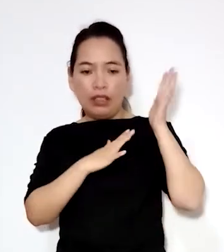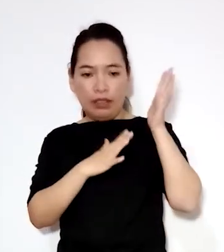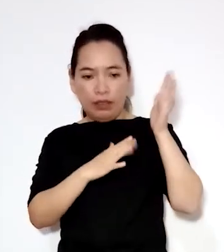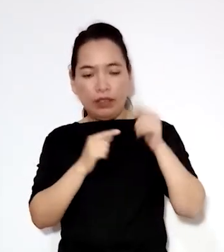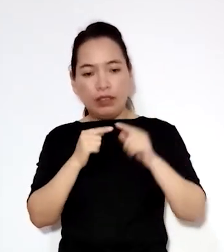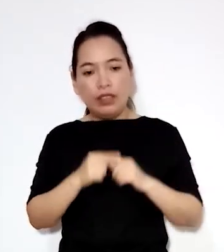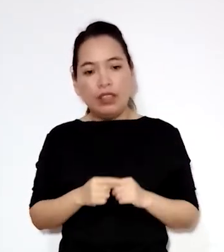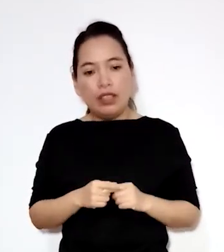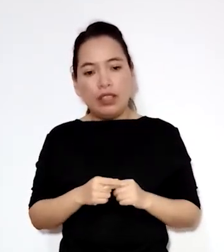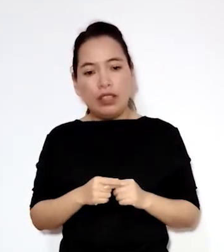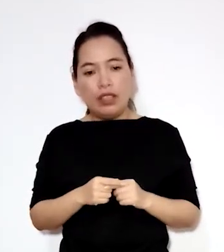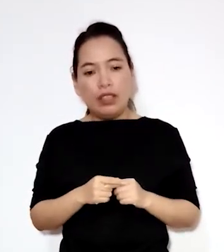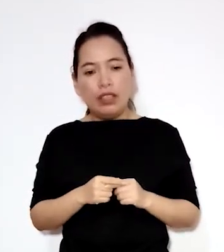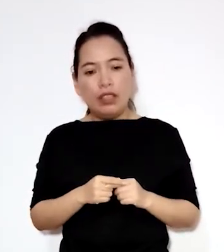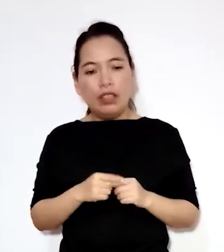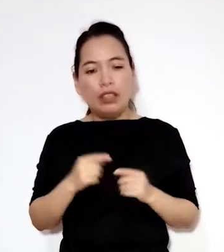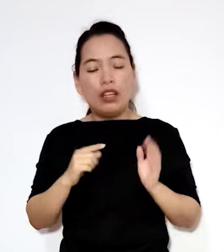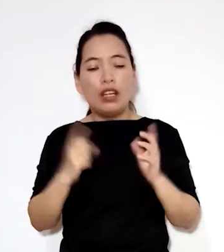Entonces,